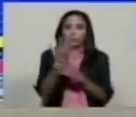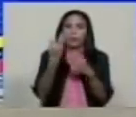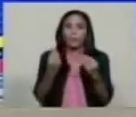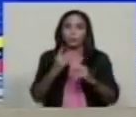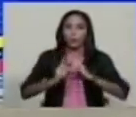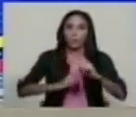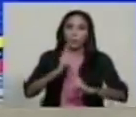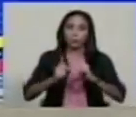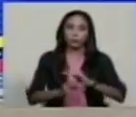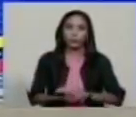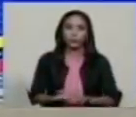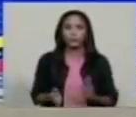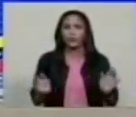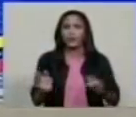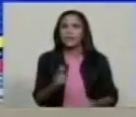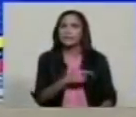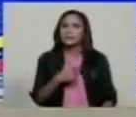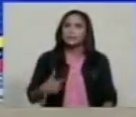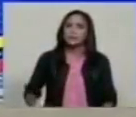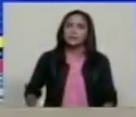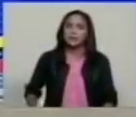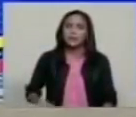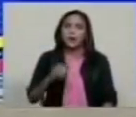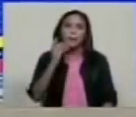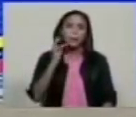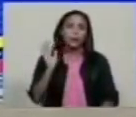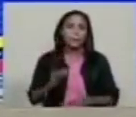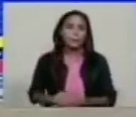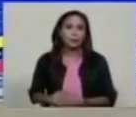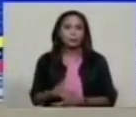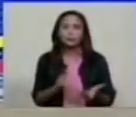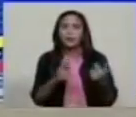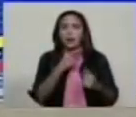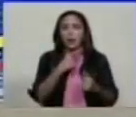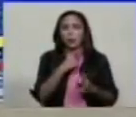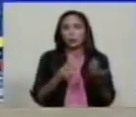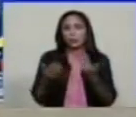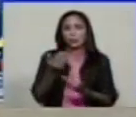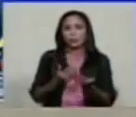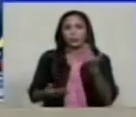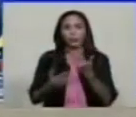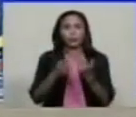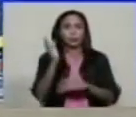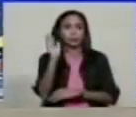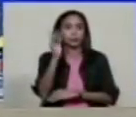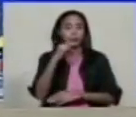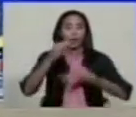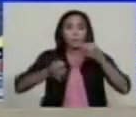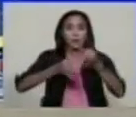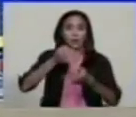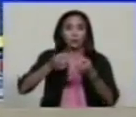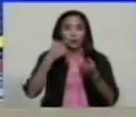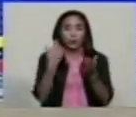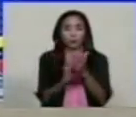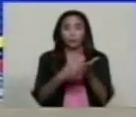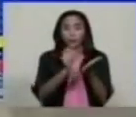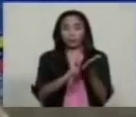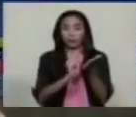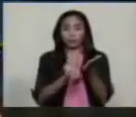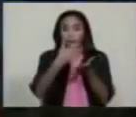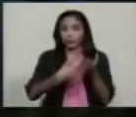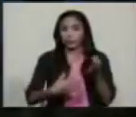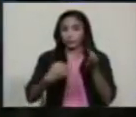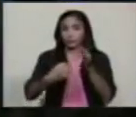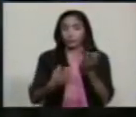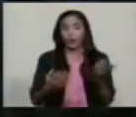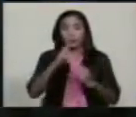A los chinos les gusta mucho cuidar los conceptos y las palabras en sus discursos y en sus documentos. Y hago